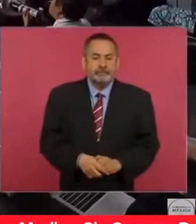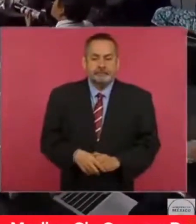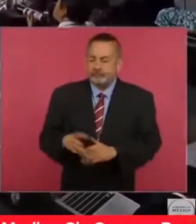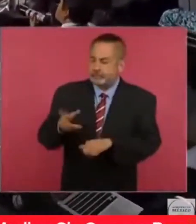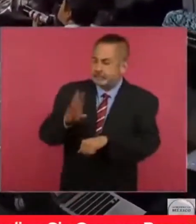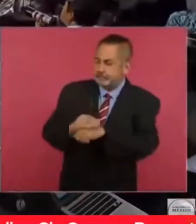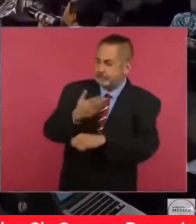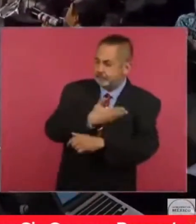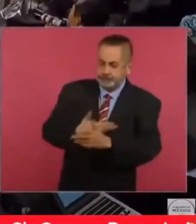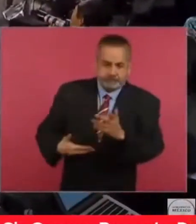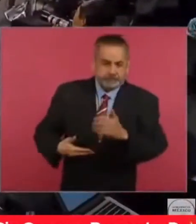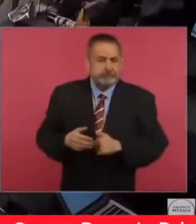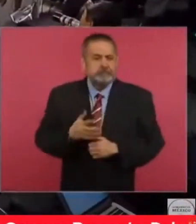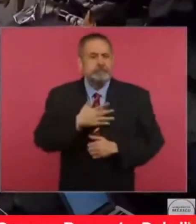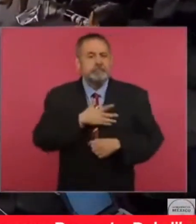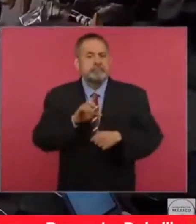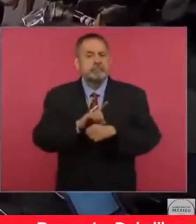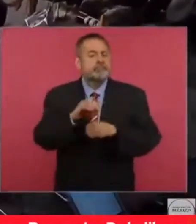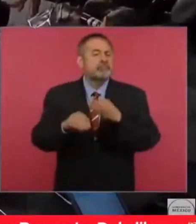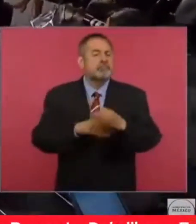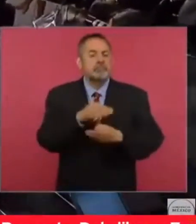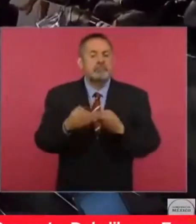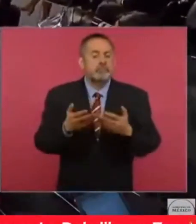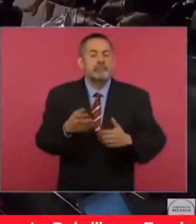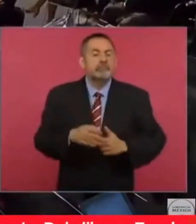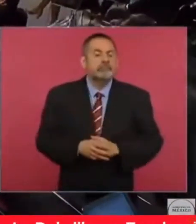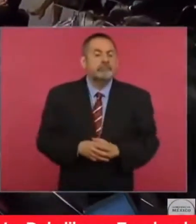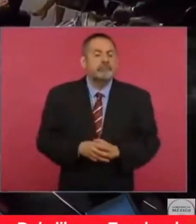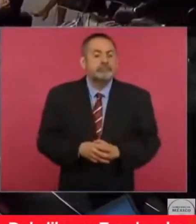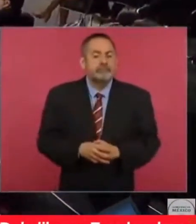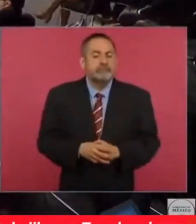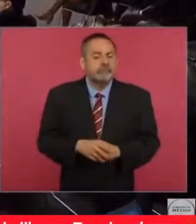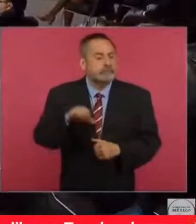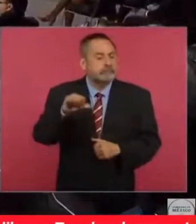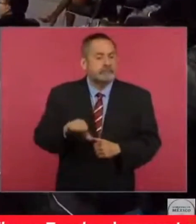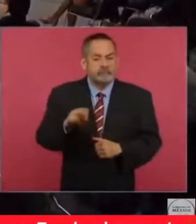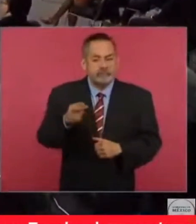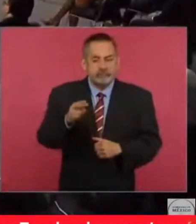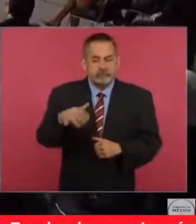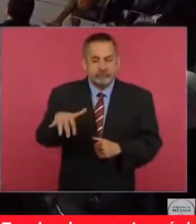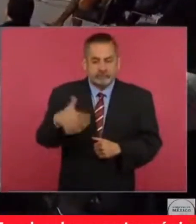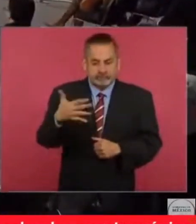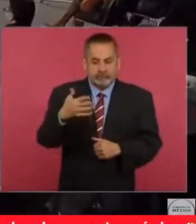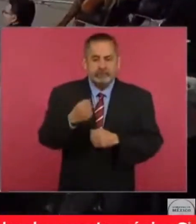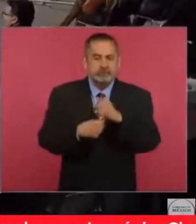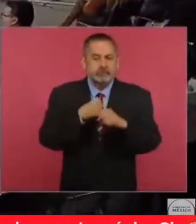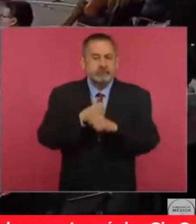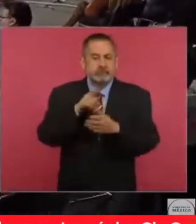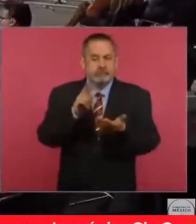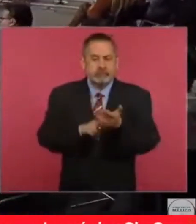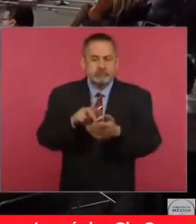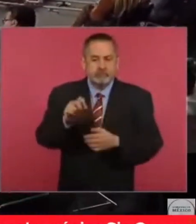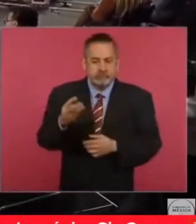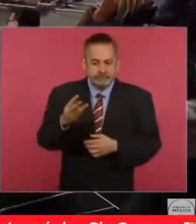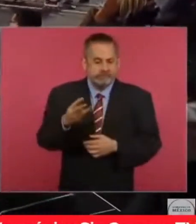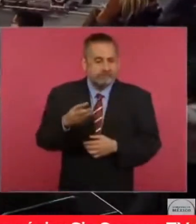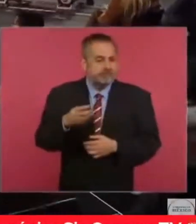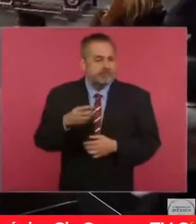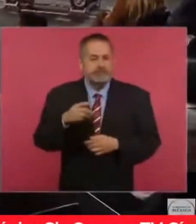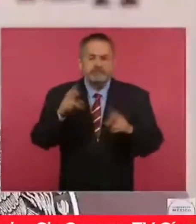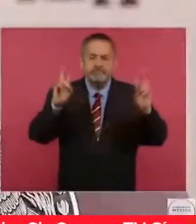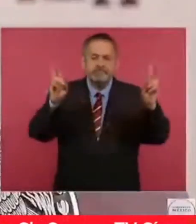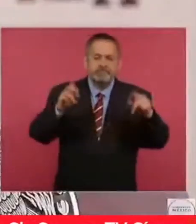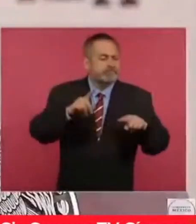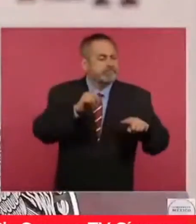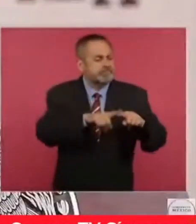Con su permiso, señor presidente, buenos días a todas, a todos. Hoy es 15 de noviembre del año 2023. Esta es la sección ¿Quién es quién? Las mentiras de